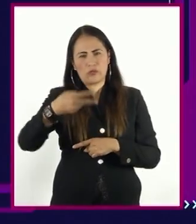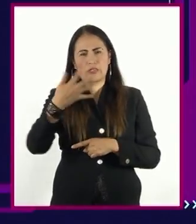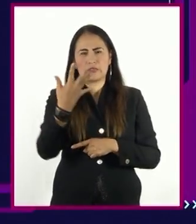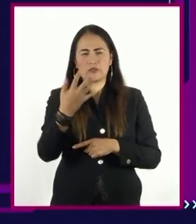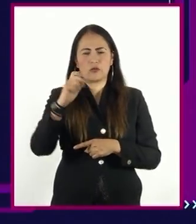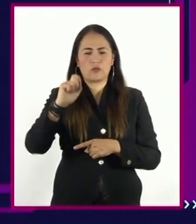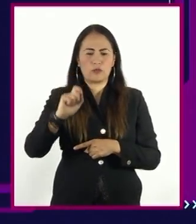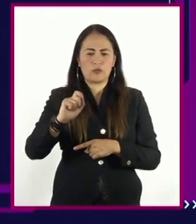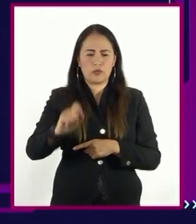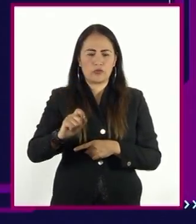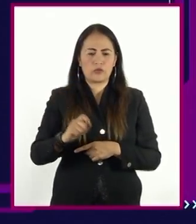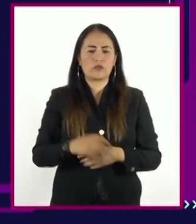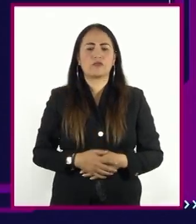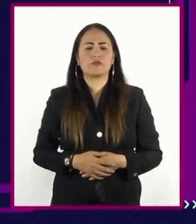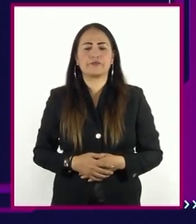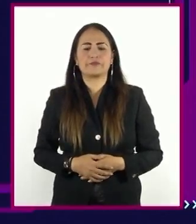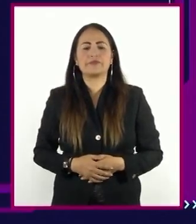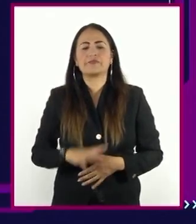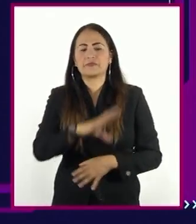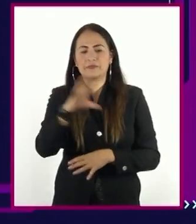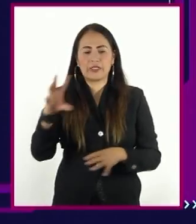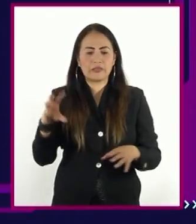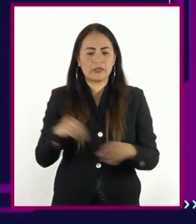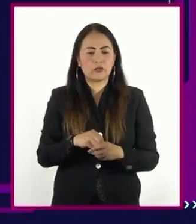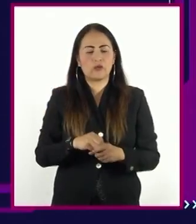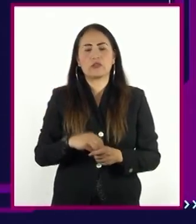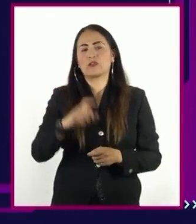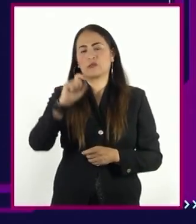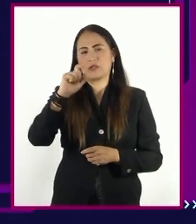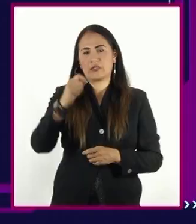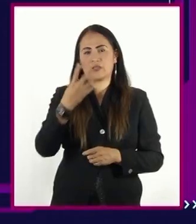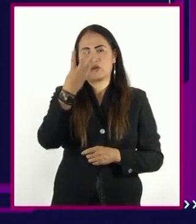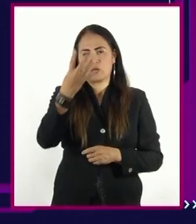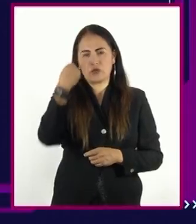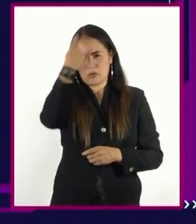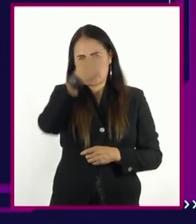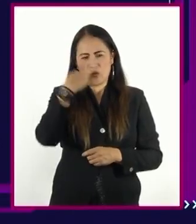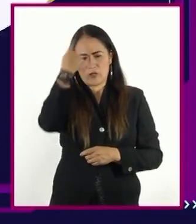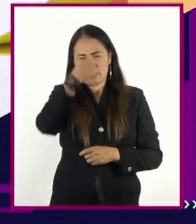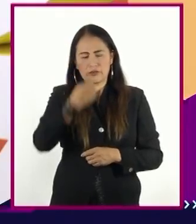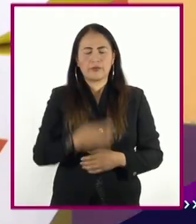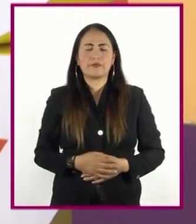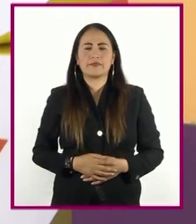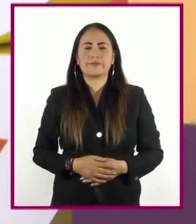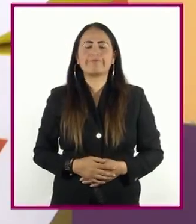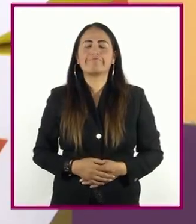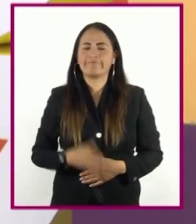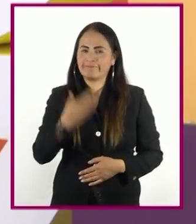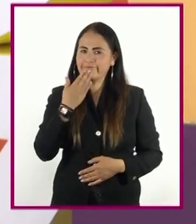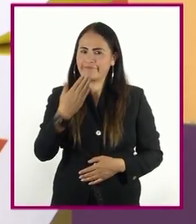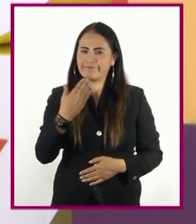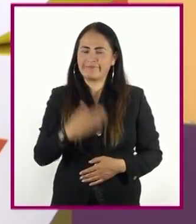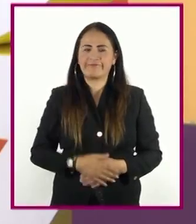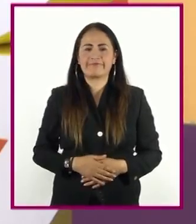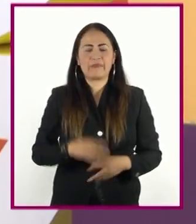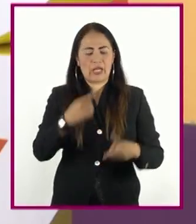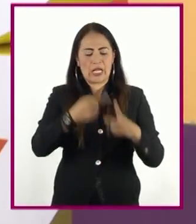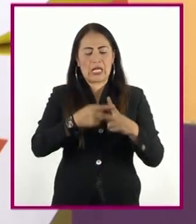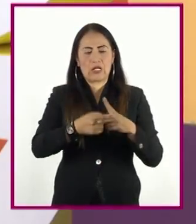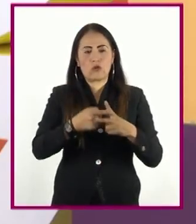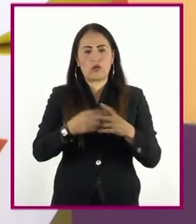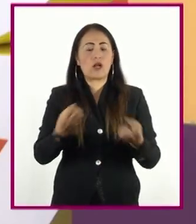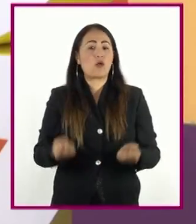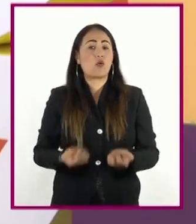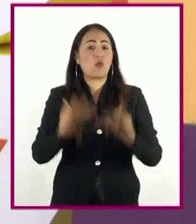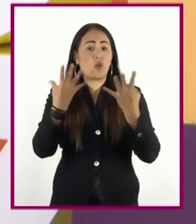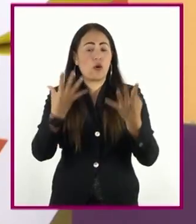horas, lo que nos da un total de 24 que corresponde a las horas de un día. Muy bien, Daniel. Calculemos ahora la